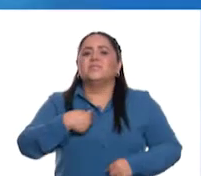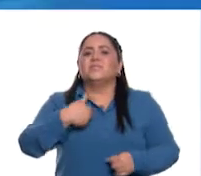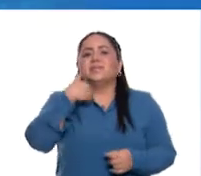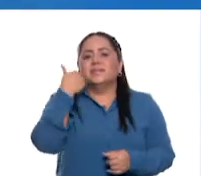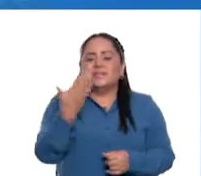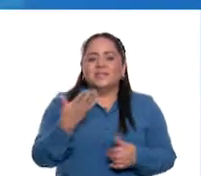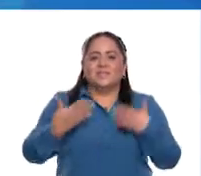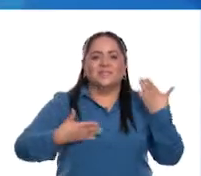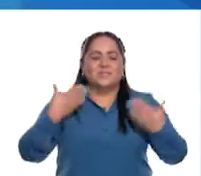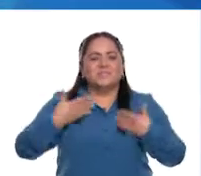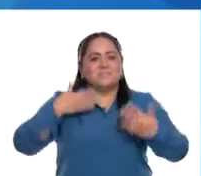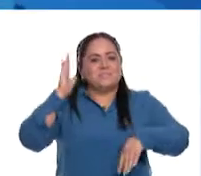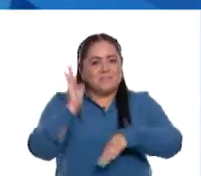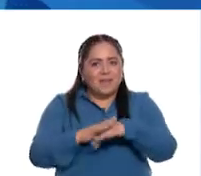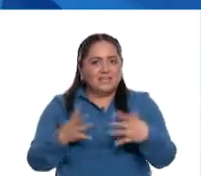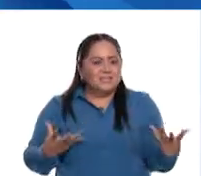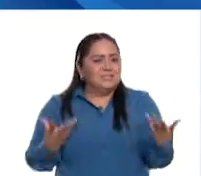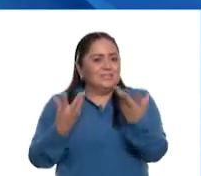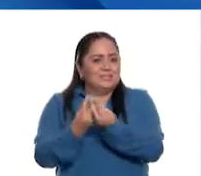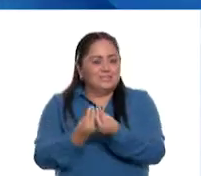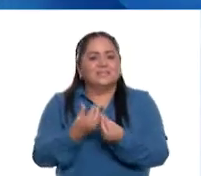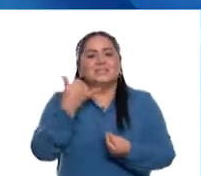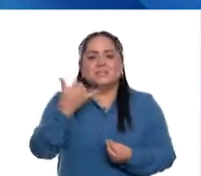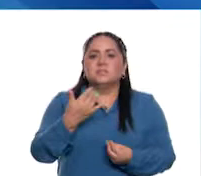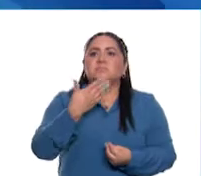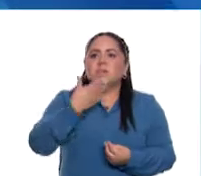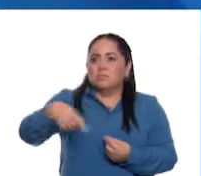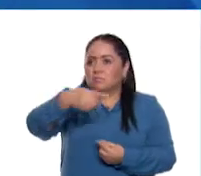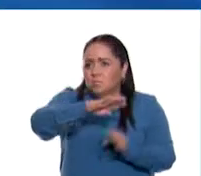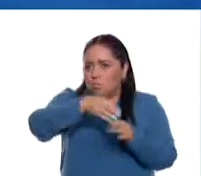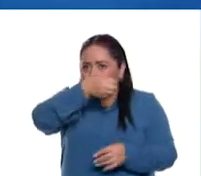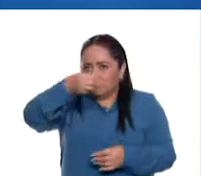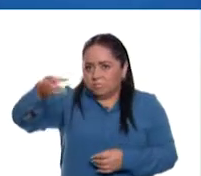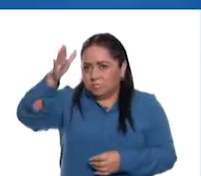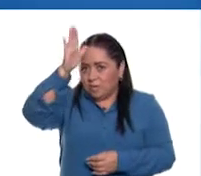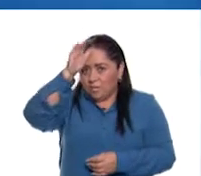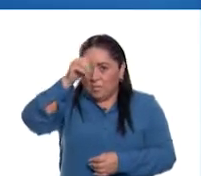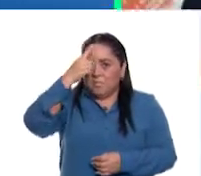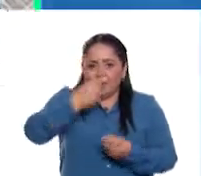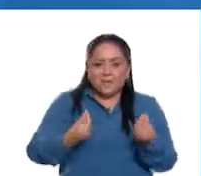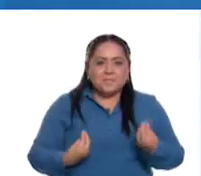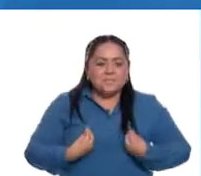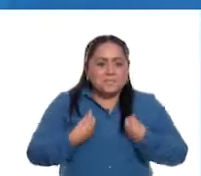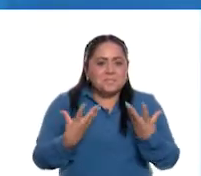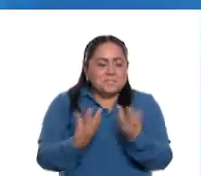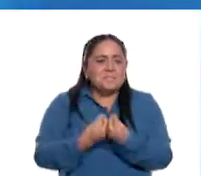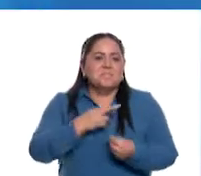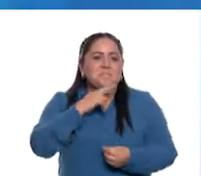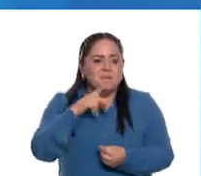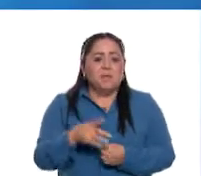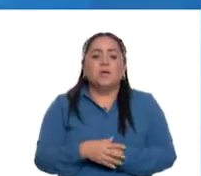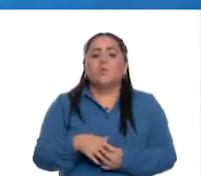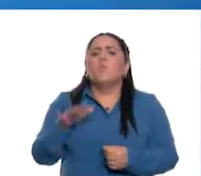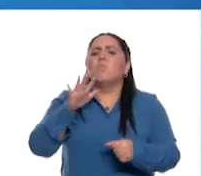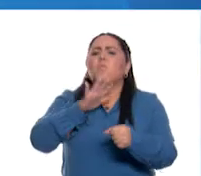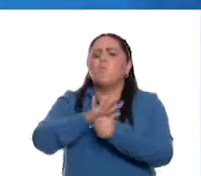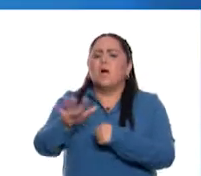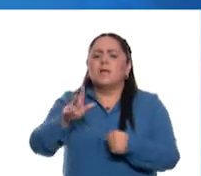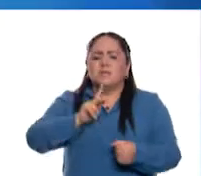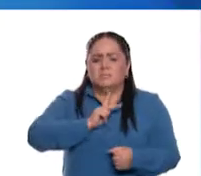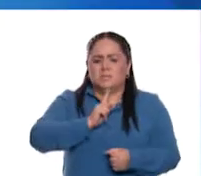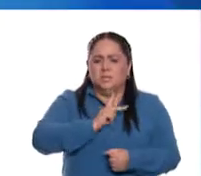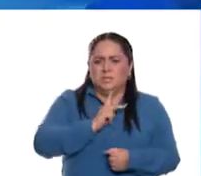quería disfrutar más tiempo con ellos y logramos organizarnos para convivir más y mejor. Mi logro más importante fue regular